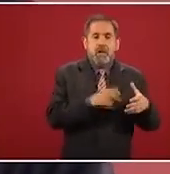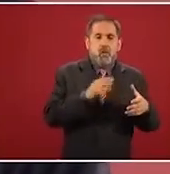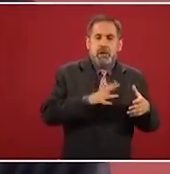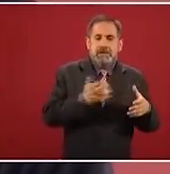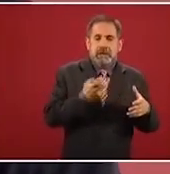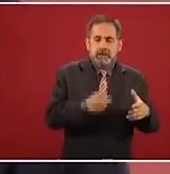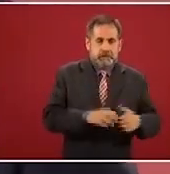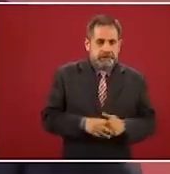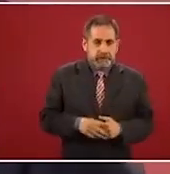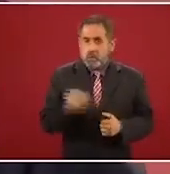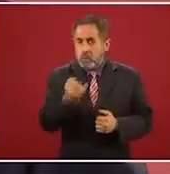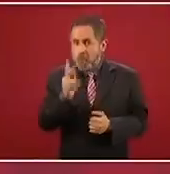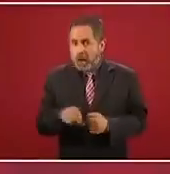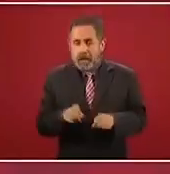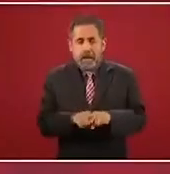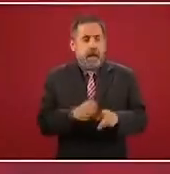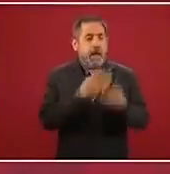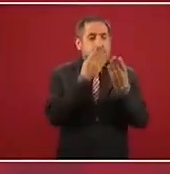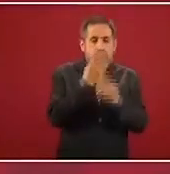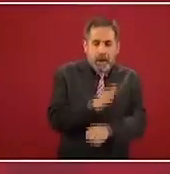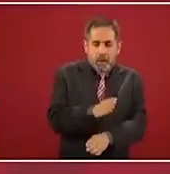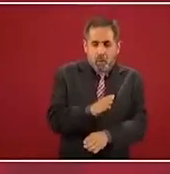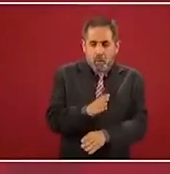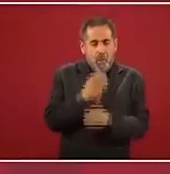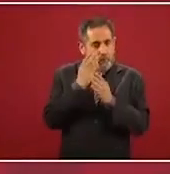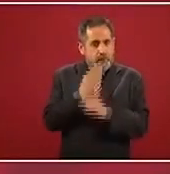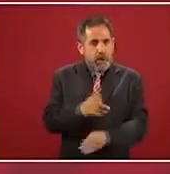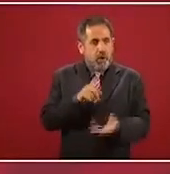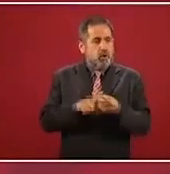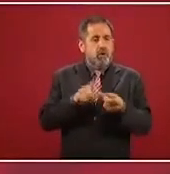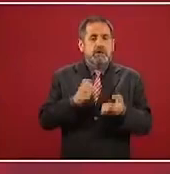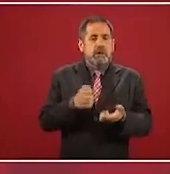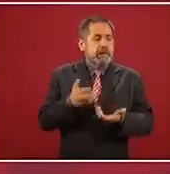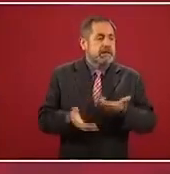Los bancos, el servicio